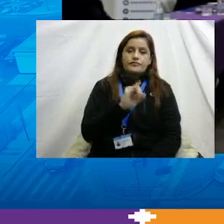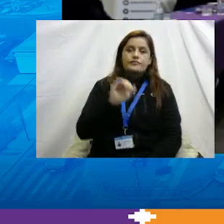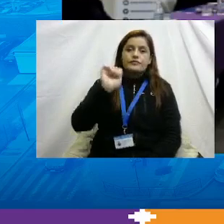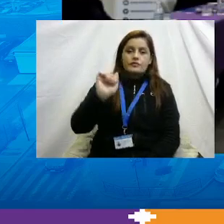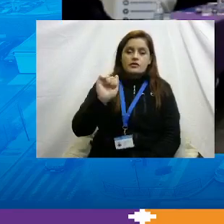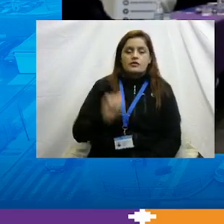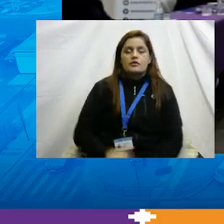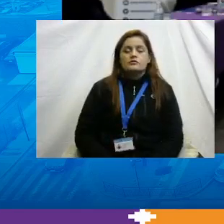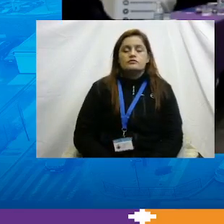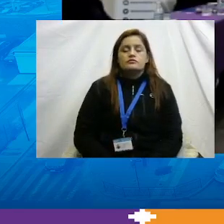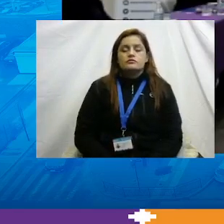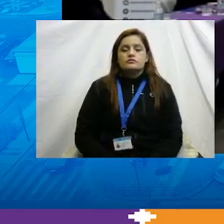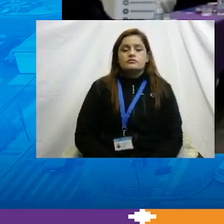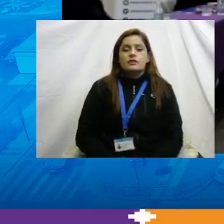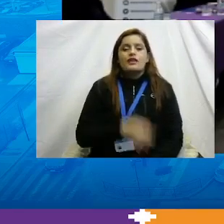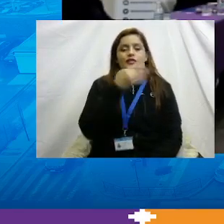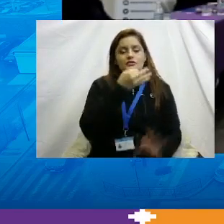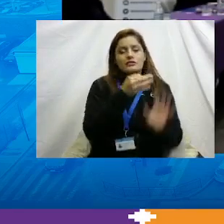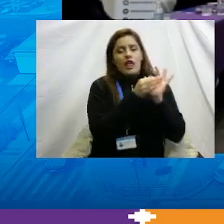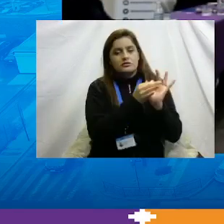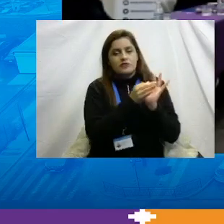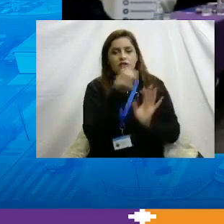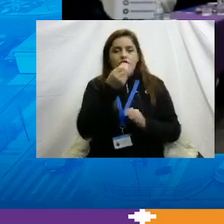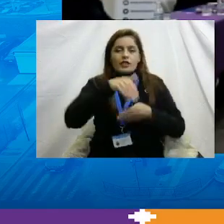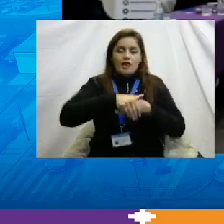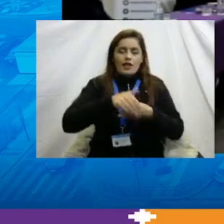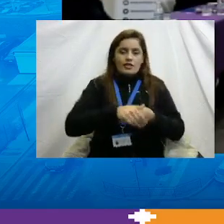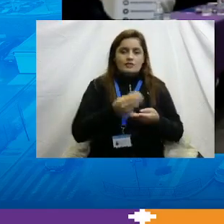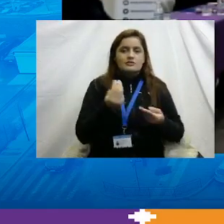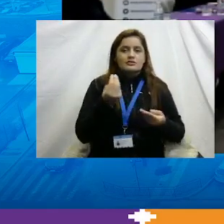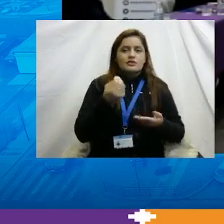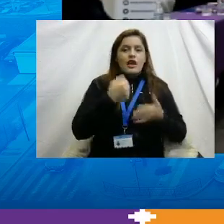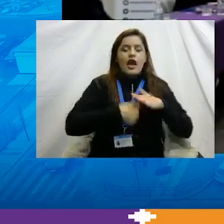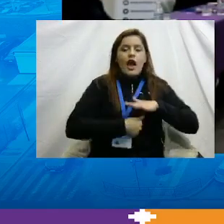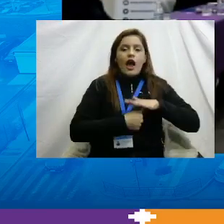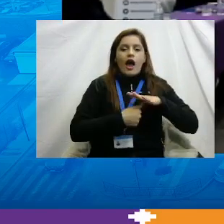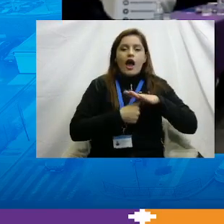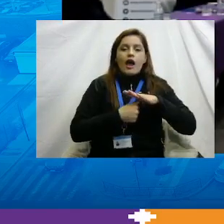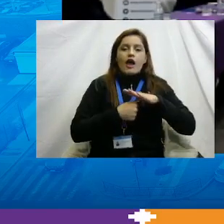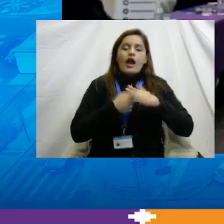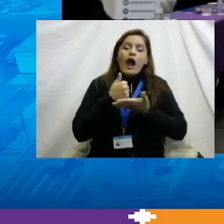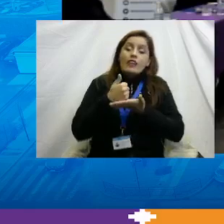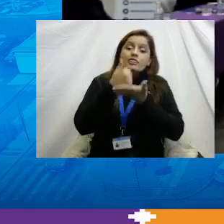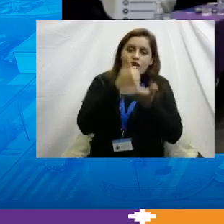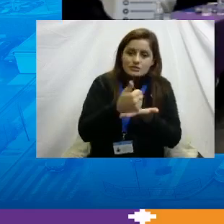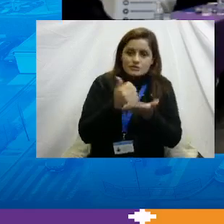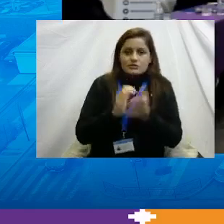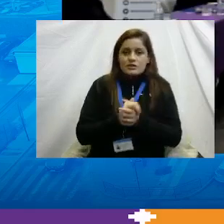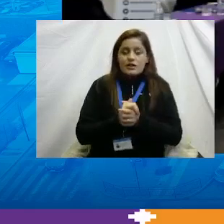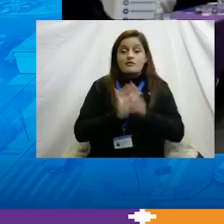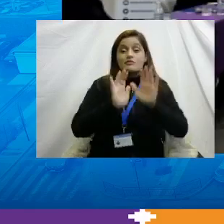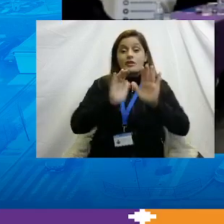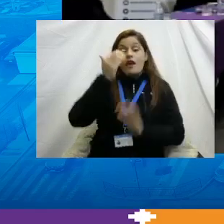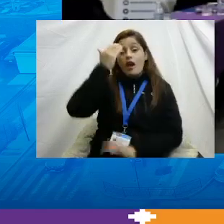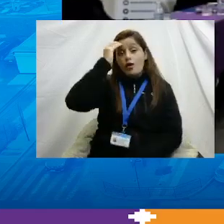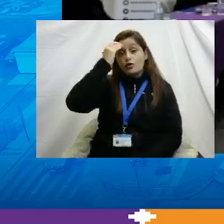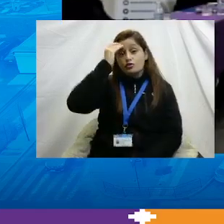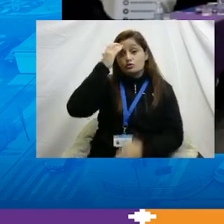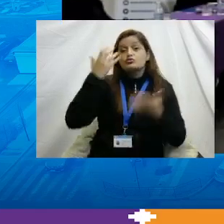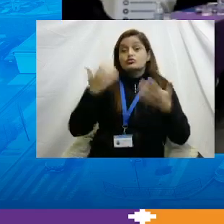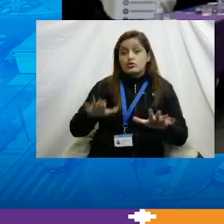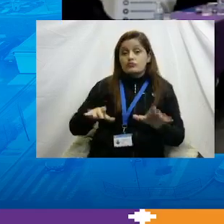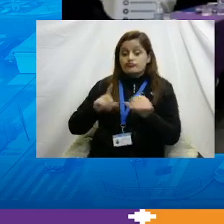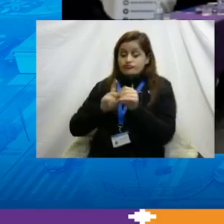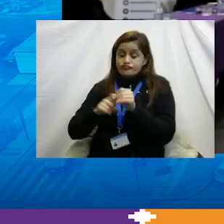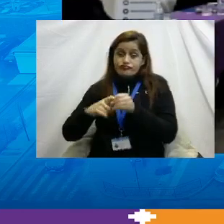Gracias. Buenas tardes. Gracias, alcaldesa. Solo para informar que el día 10 de agosto efectivamente se juntó la